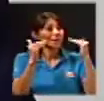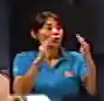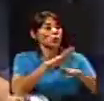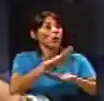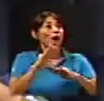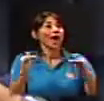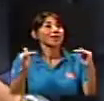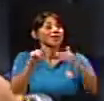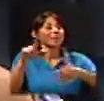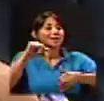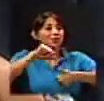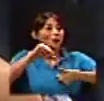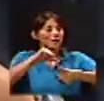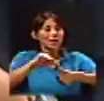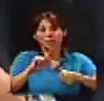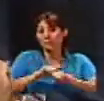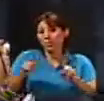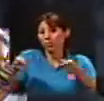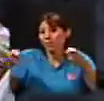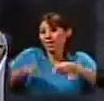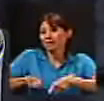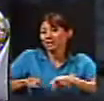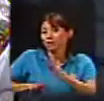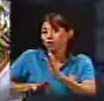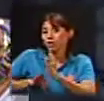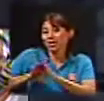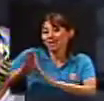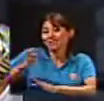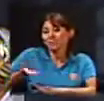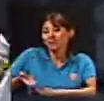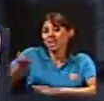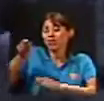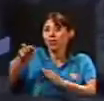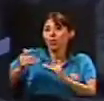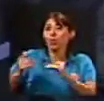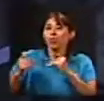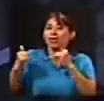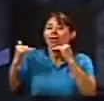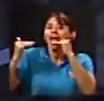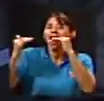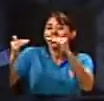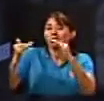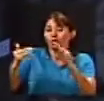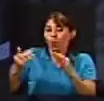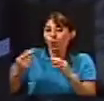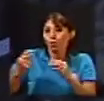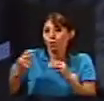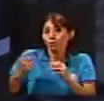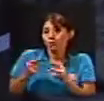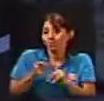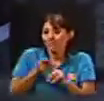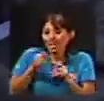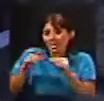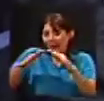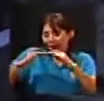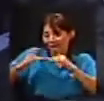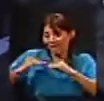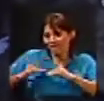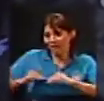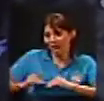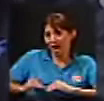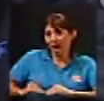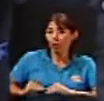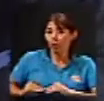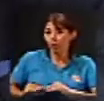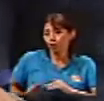alto. Lo que pasa es que es un crecimiento muy alto, uno puede decir. Desde muy abajo. Pero desde muy abajo, cualquier cosa que suba cuando no hay nada,